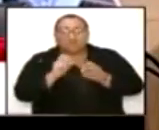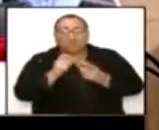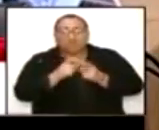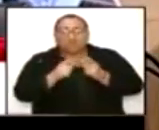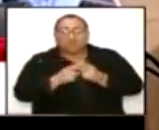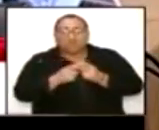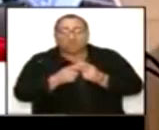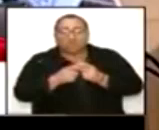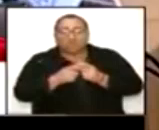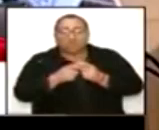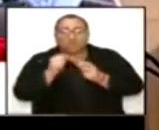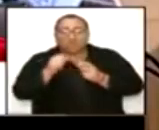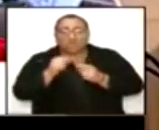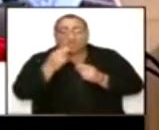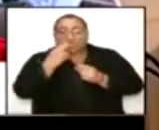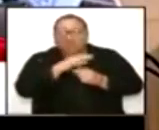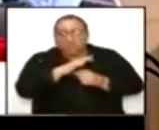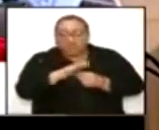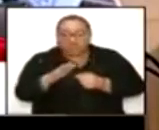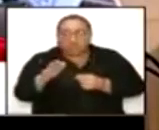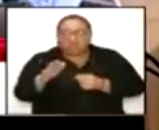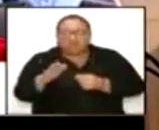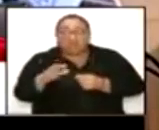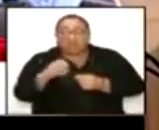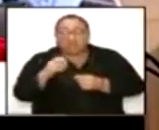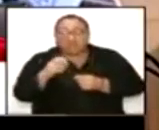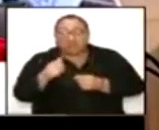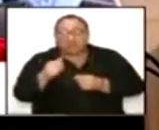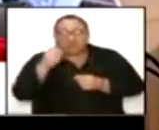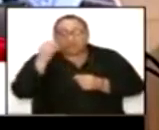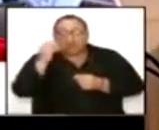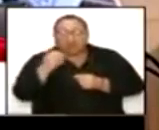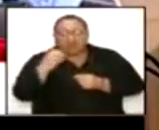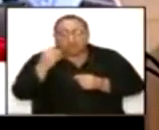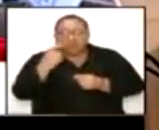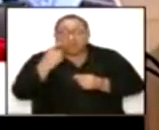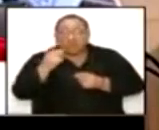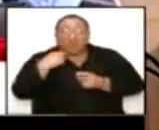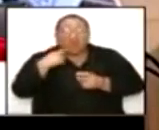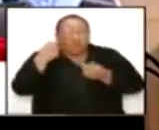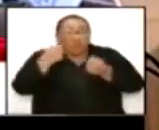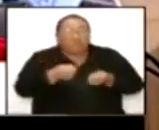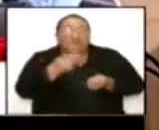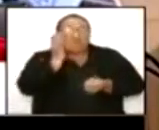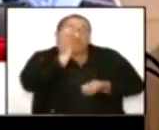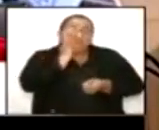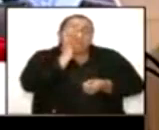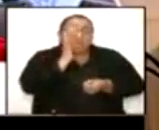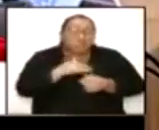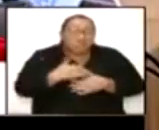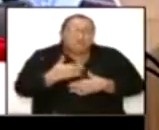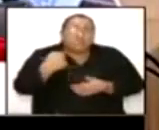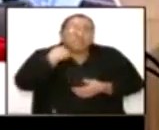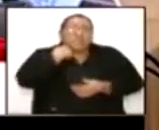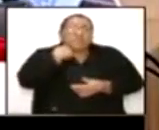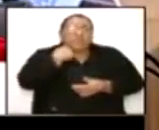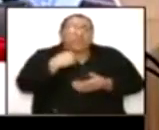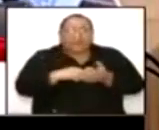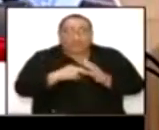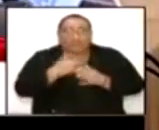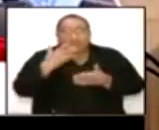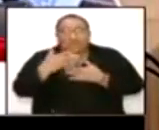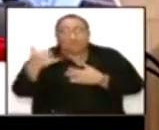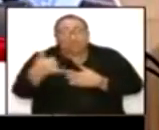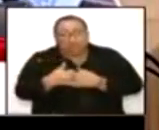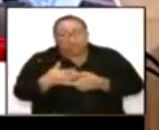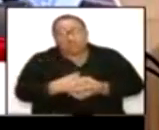congresista Rosas, ¿estas niñas estarían obligadas a ser madres cuando lo que tienen es una situación de